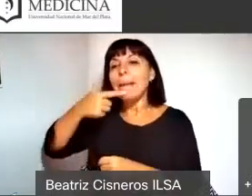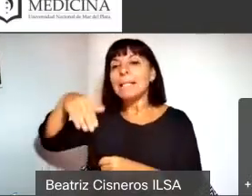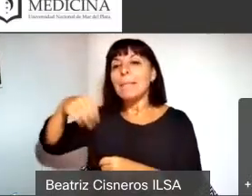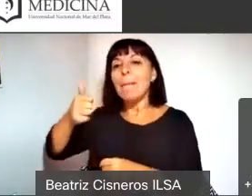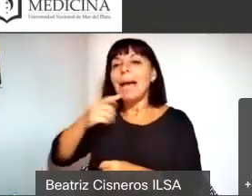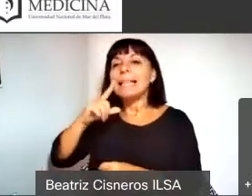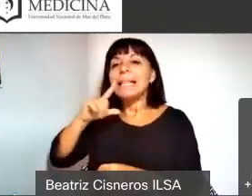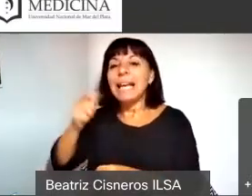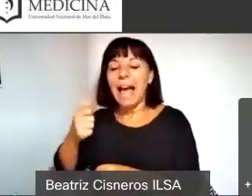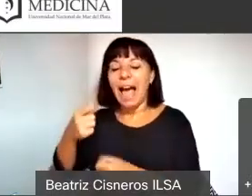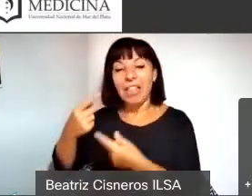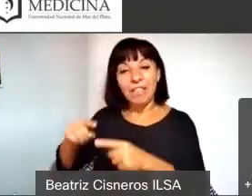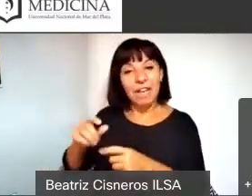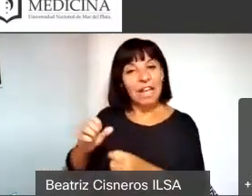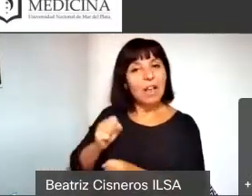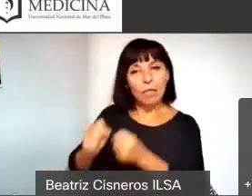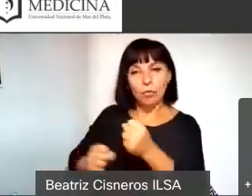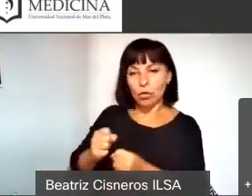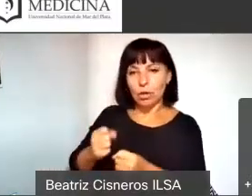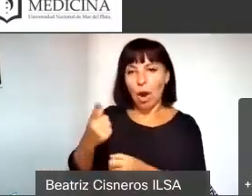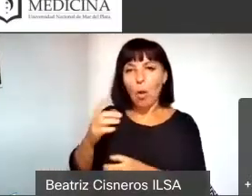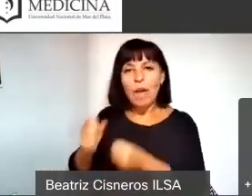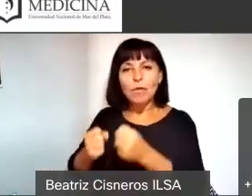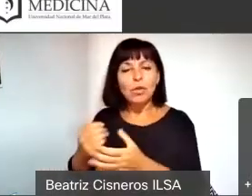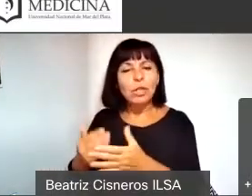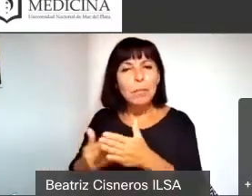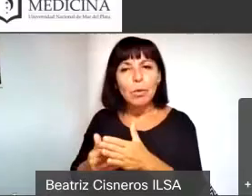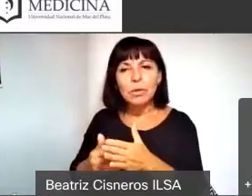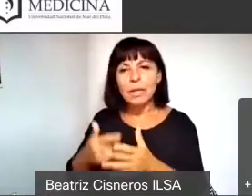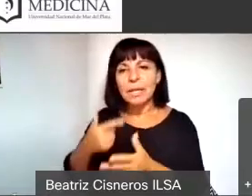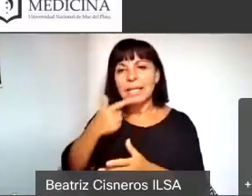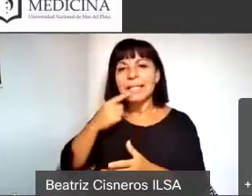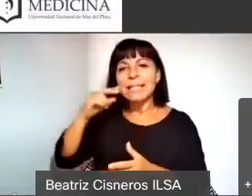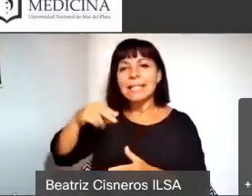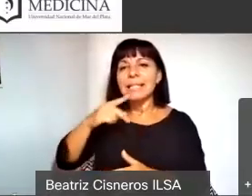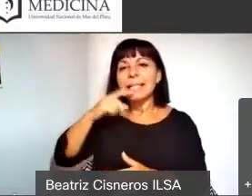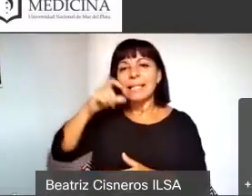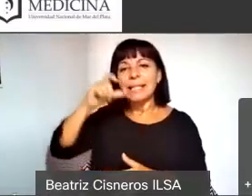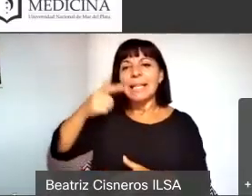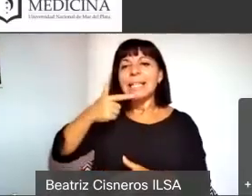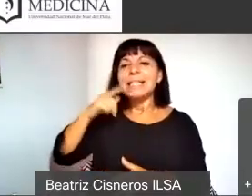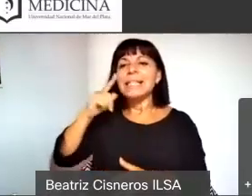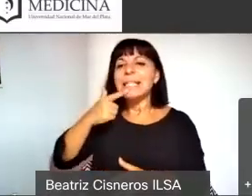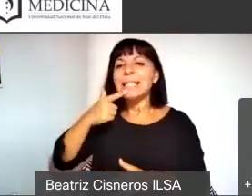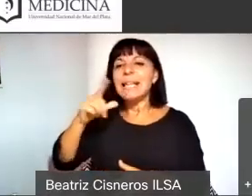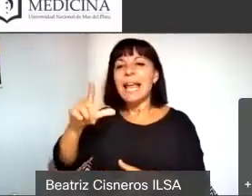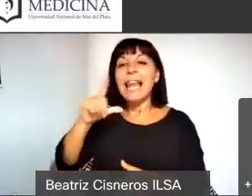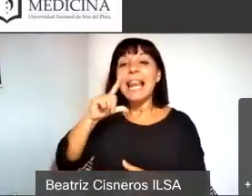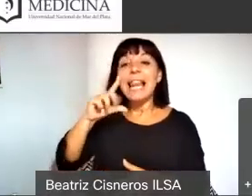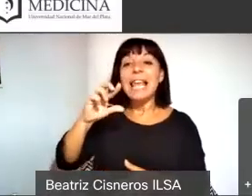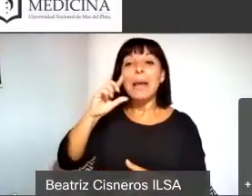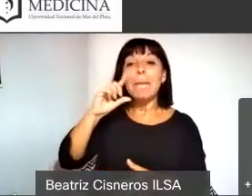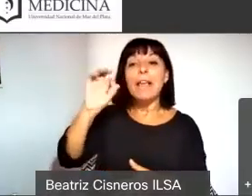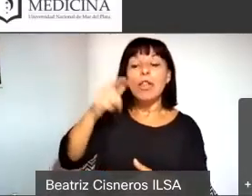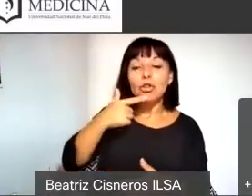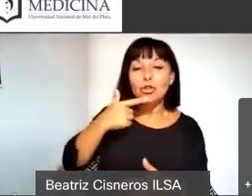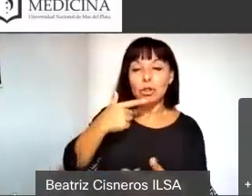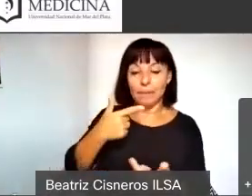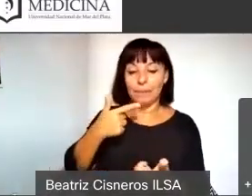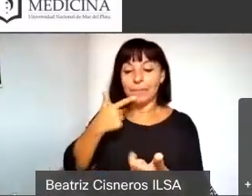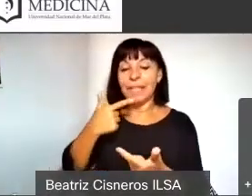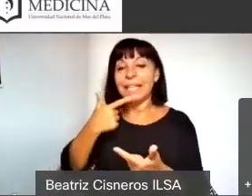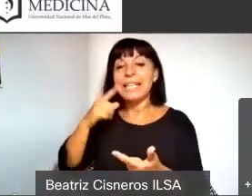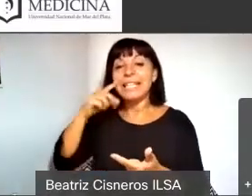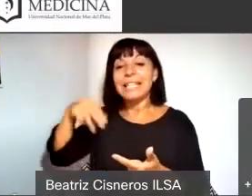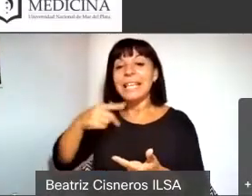funciones. Una de las más importantes es la síntesis de lípidos, síntesis de colesterol, el colesterol que hablamos anteriormente,